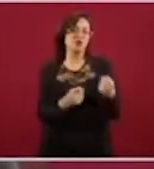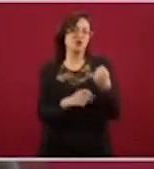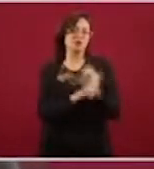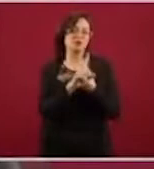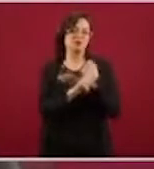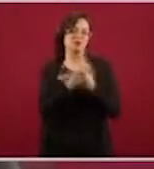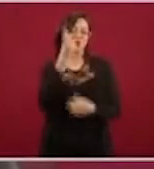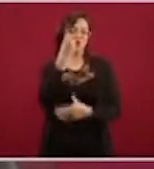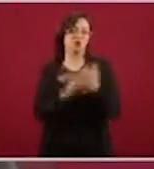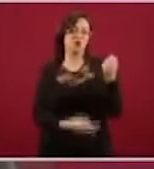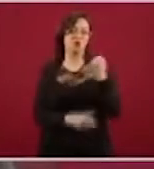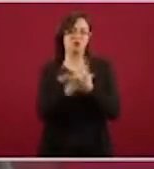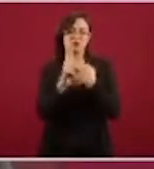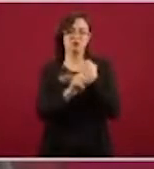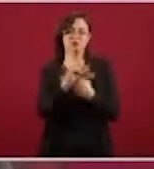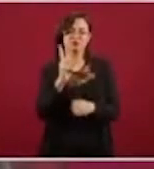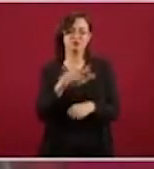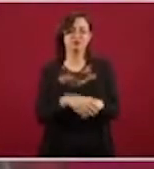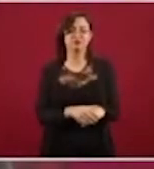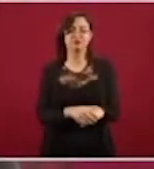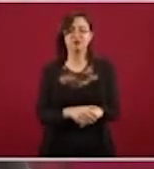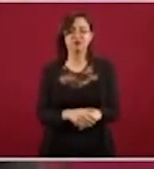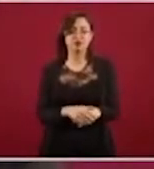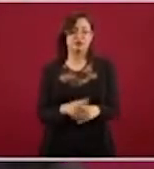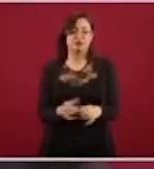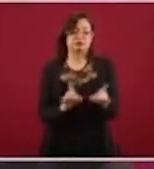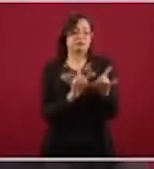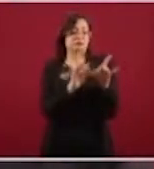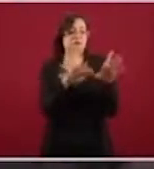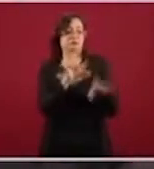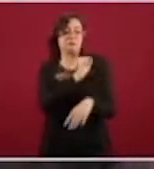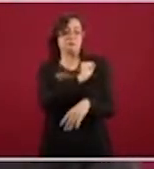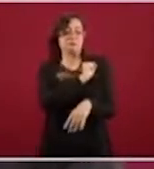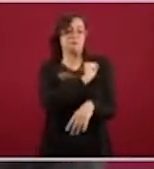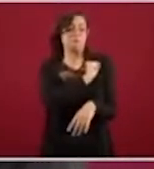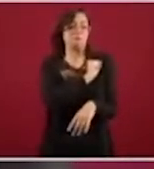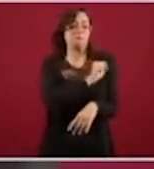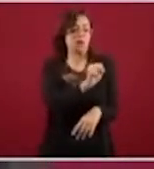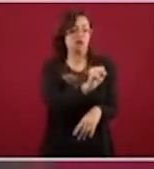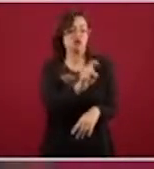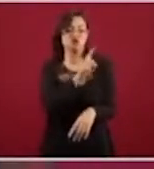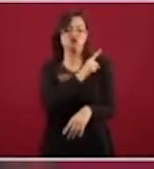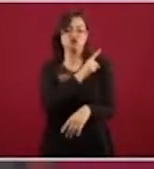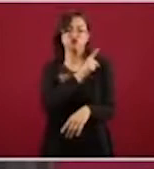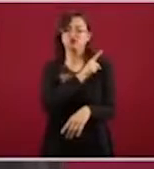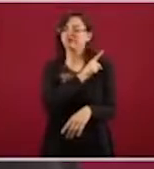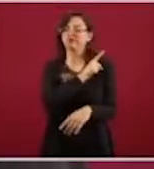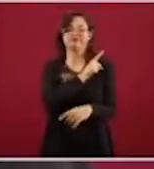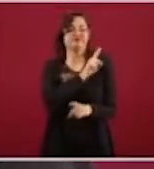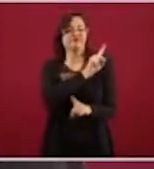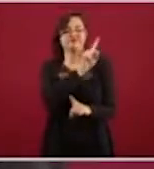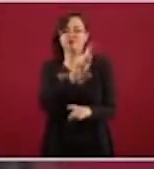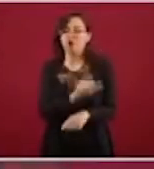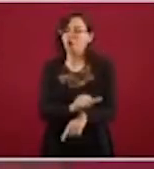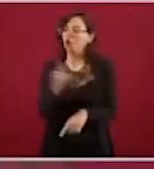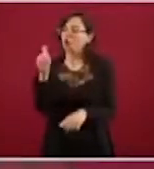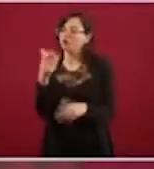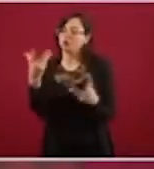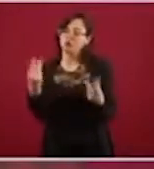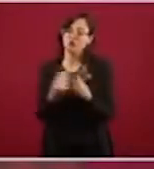males nunca vienen solos, siempre se hacen acompañar de